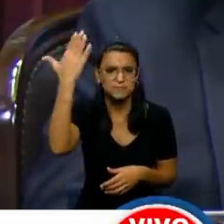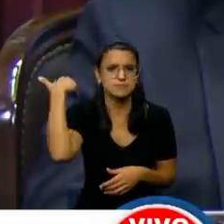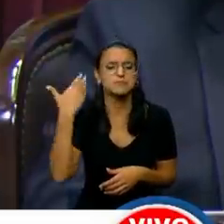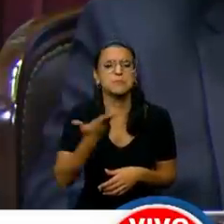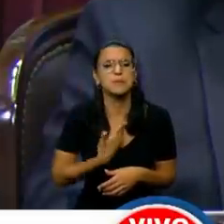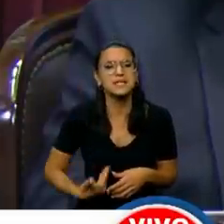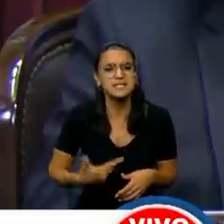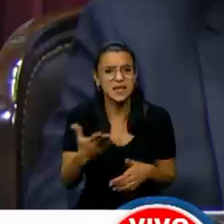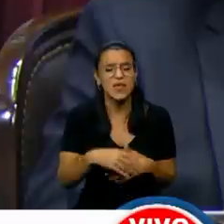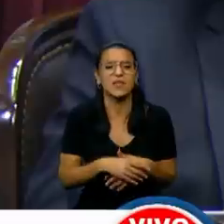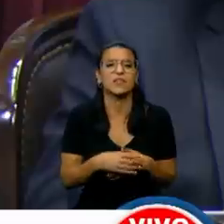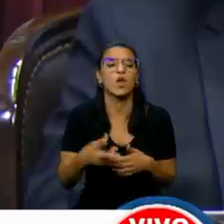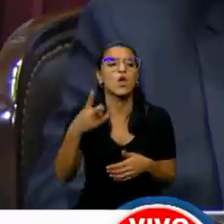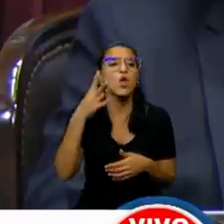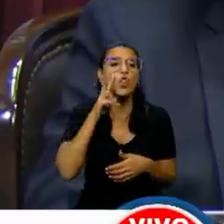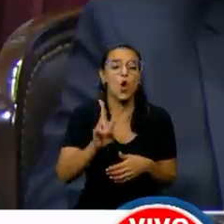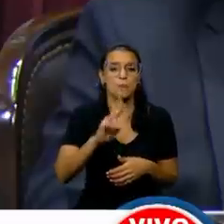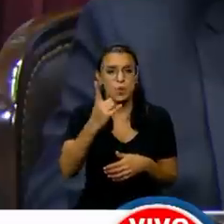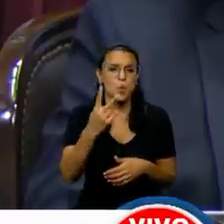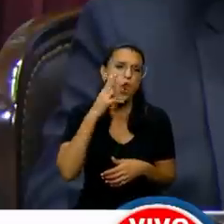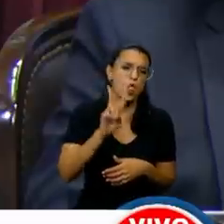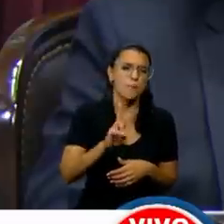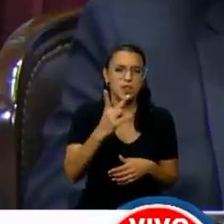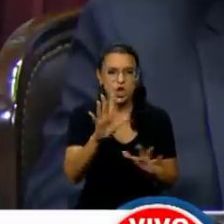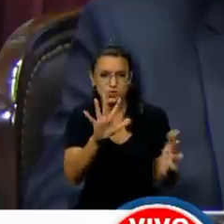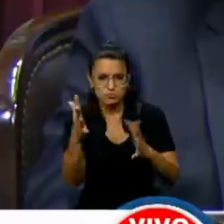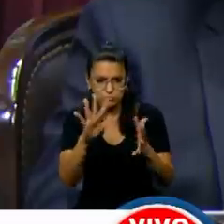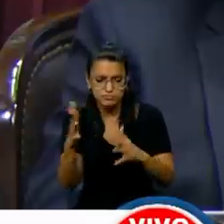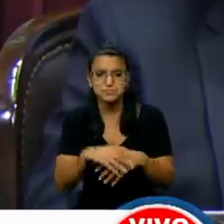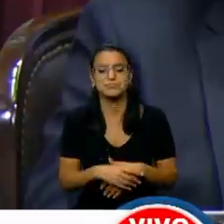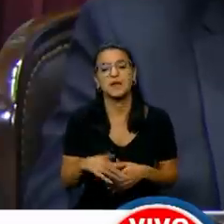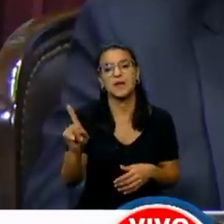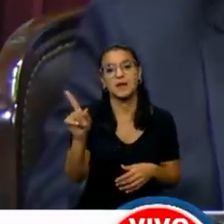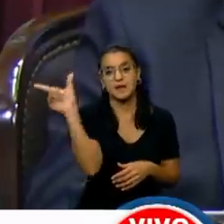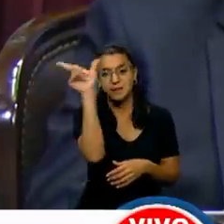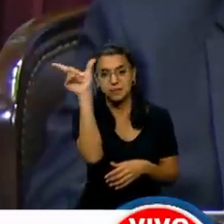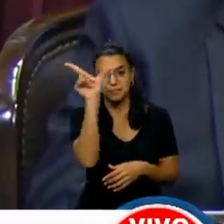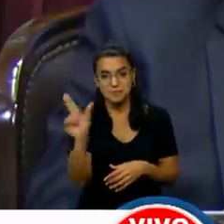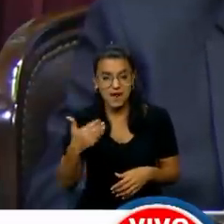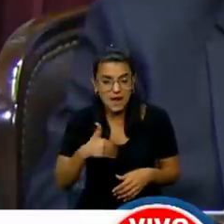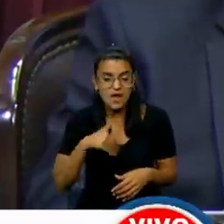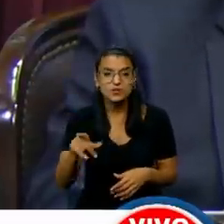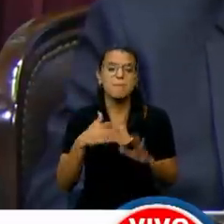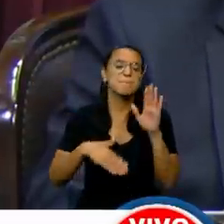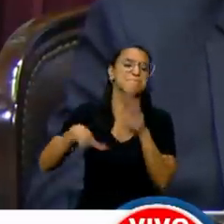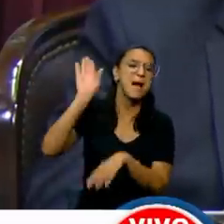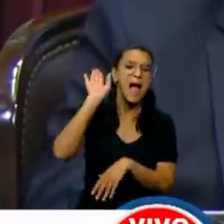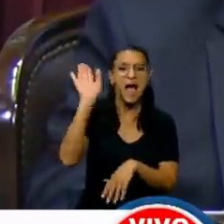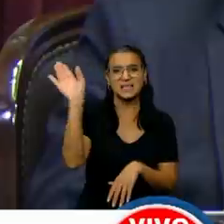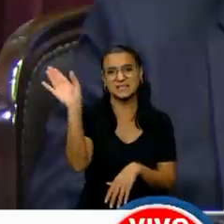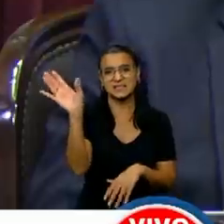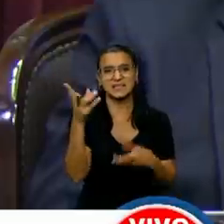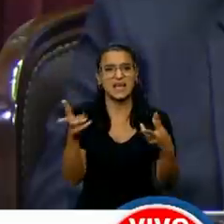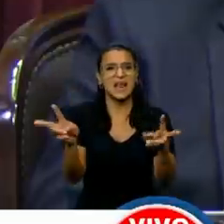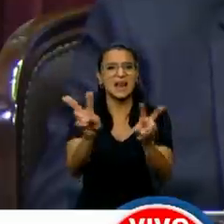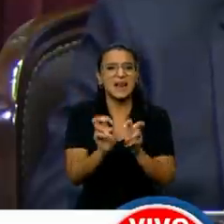presidente que de 2001-2002 aproximadamente la nación que concepto de la mayor riqueza de nuestro país